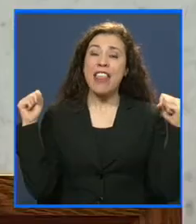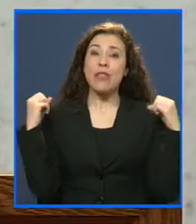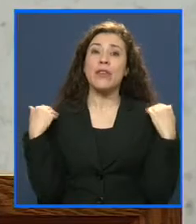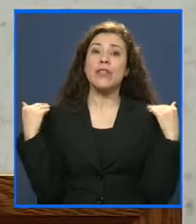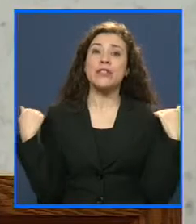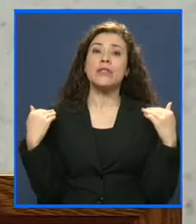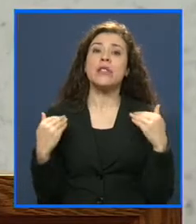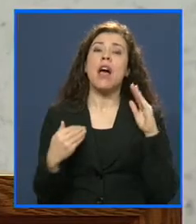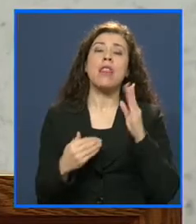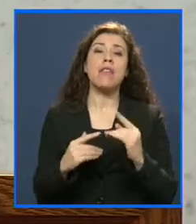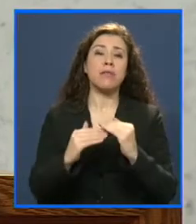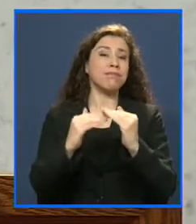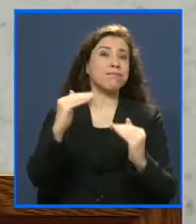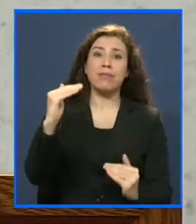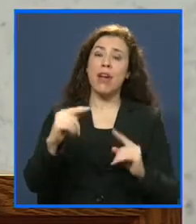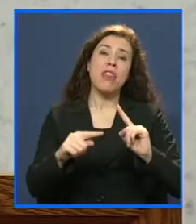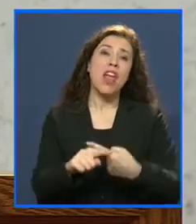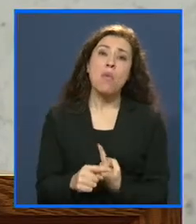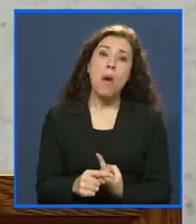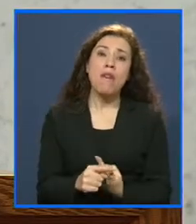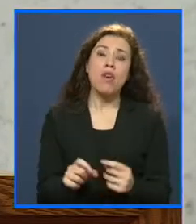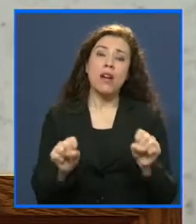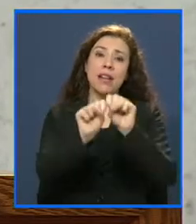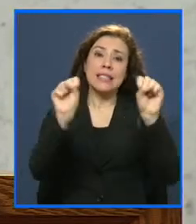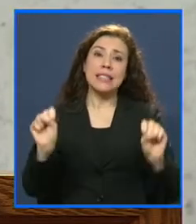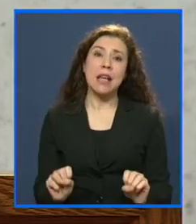una nueva desigualdad en nuestro sistema educativo